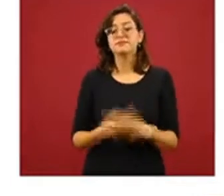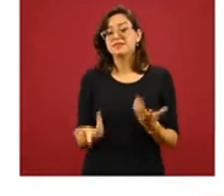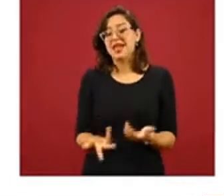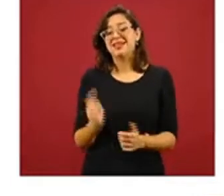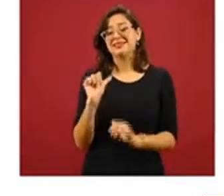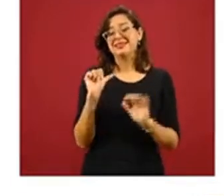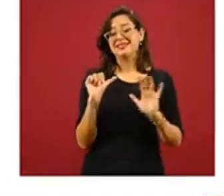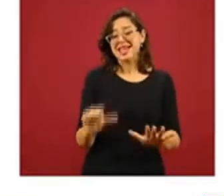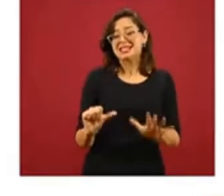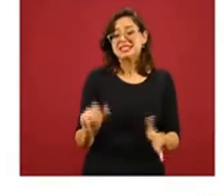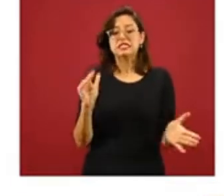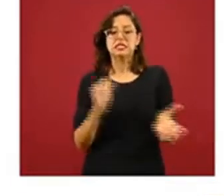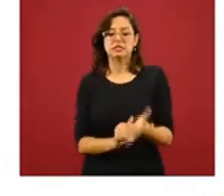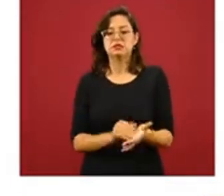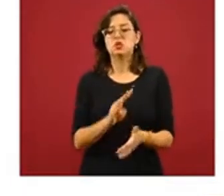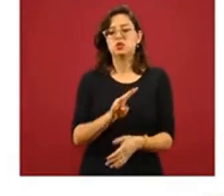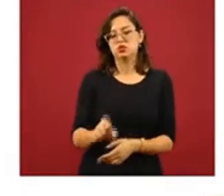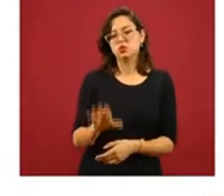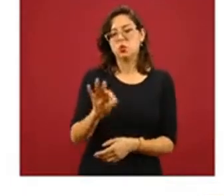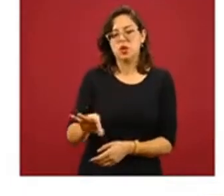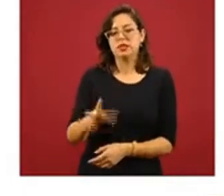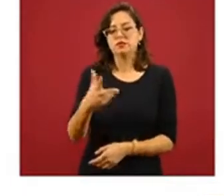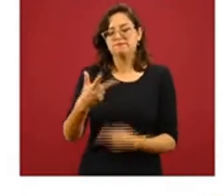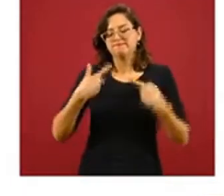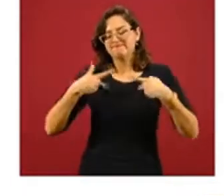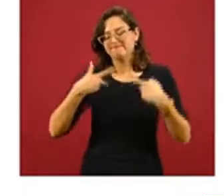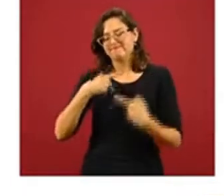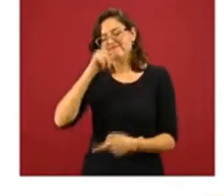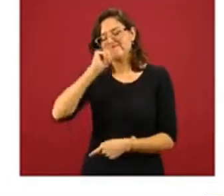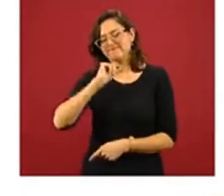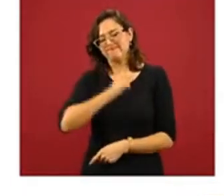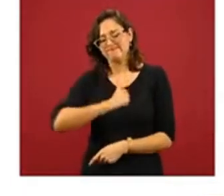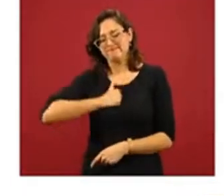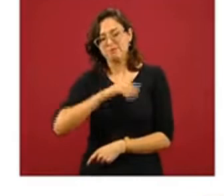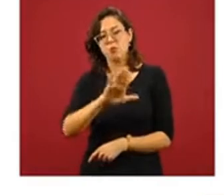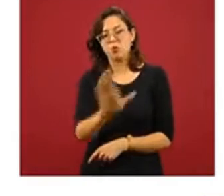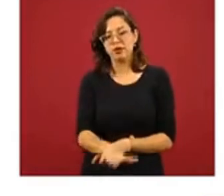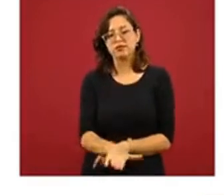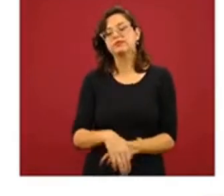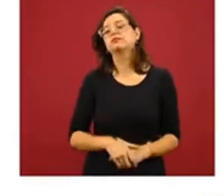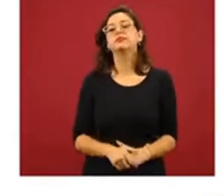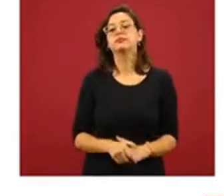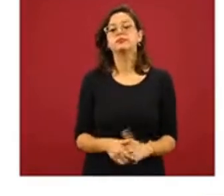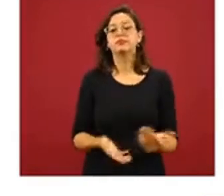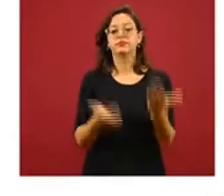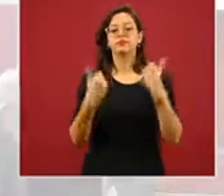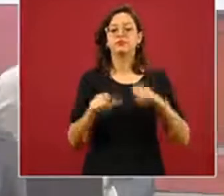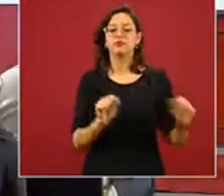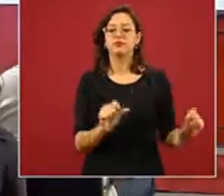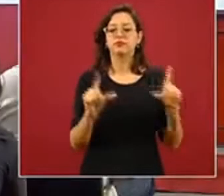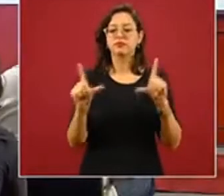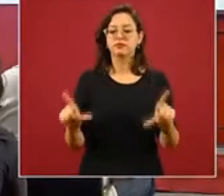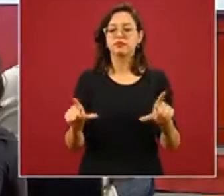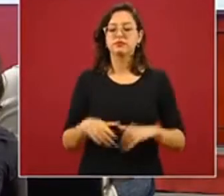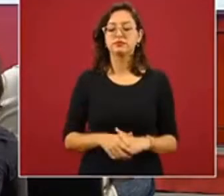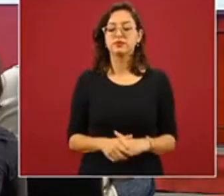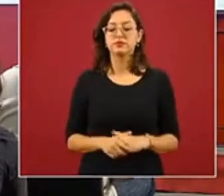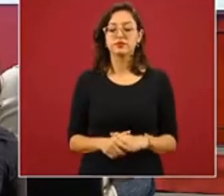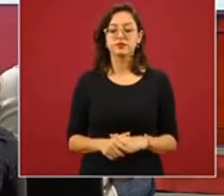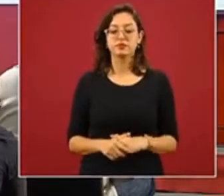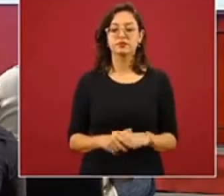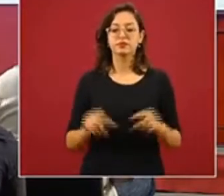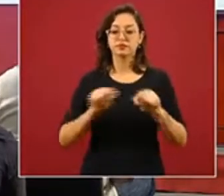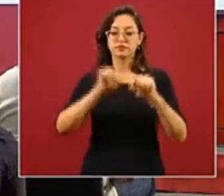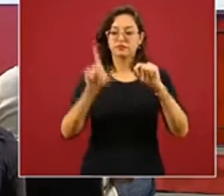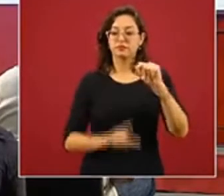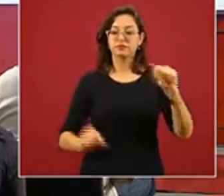16.448 las personas que lamentablemente han fallecido a causa de la enfermedad. Veamos la siguiente diapositiva, que es nuestro mapa a través